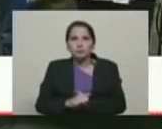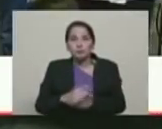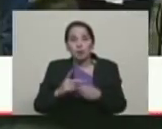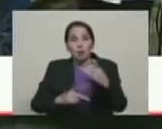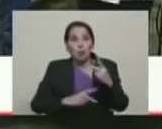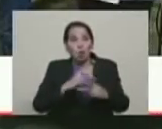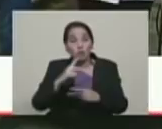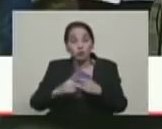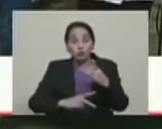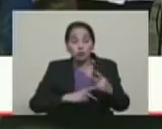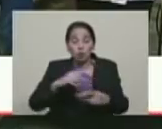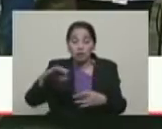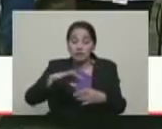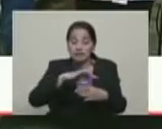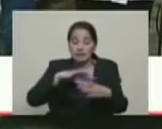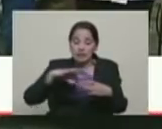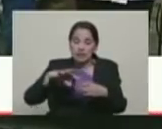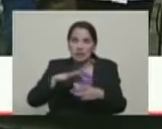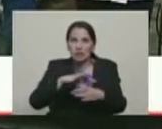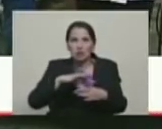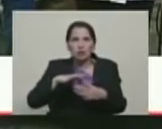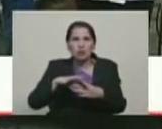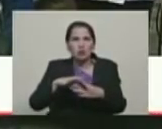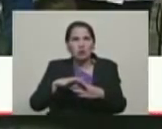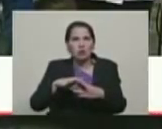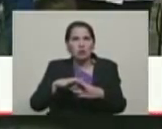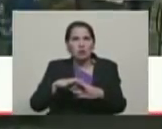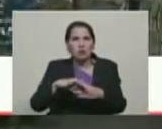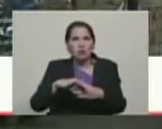Productores de semilla y